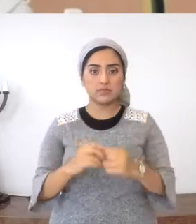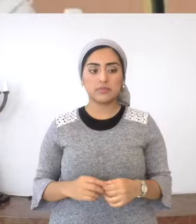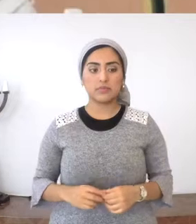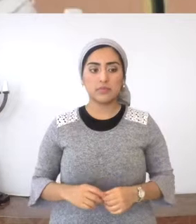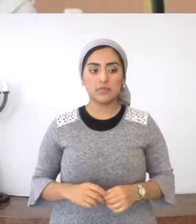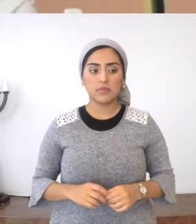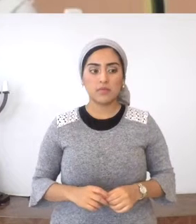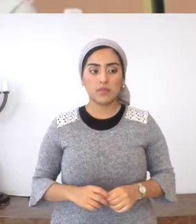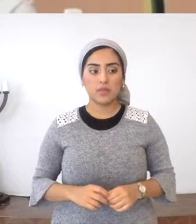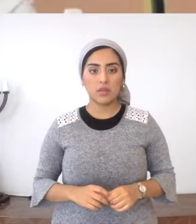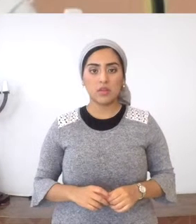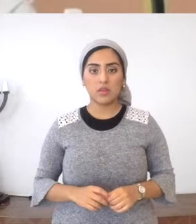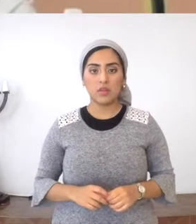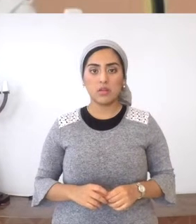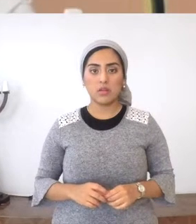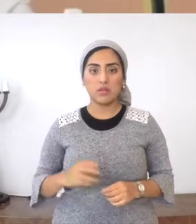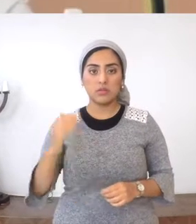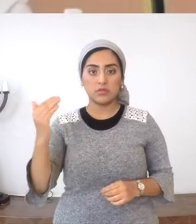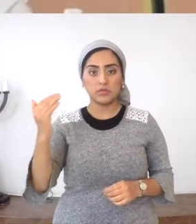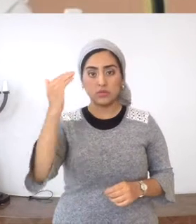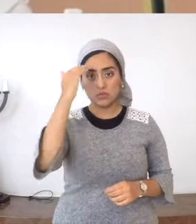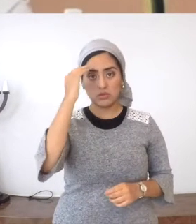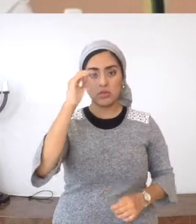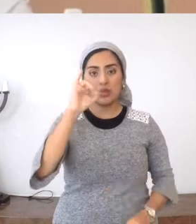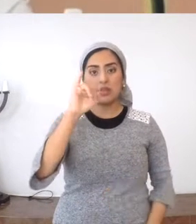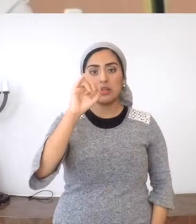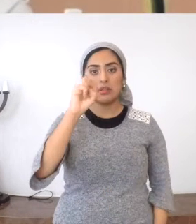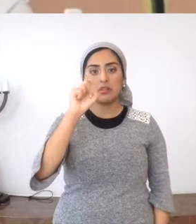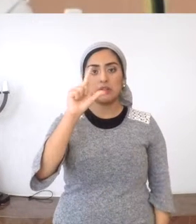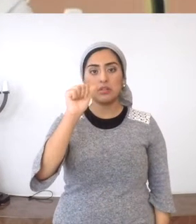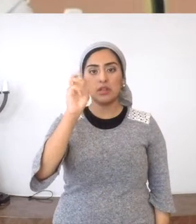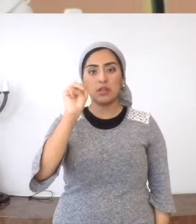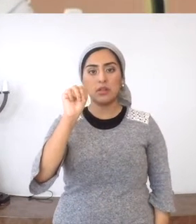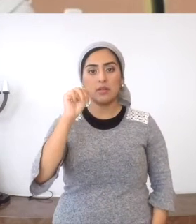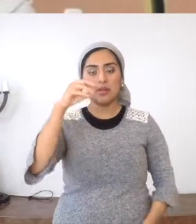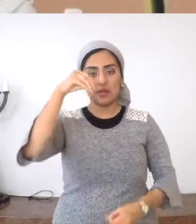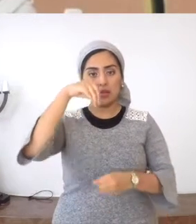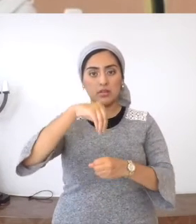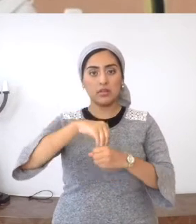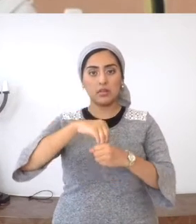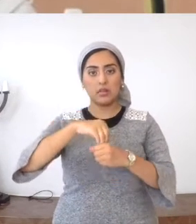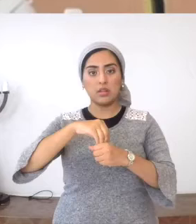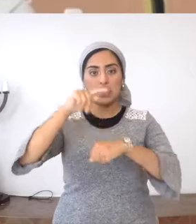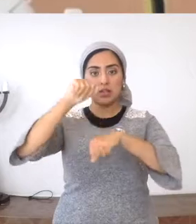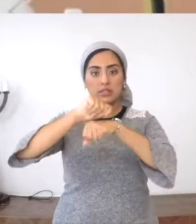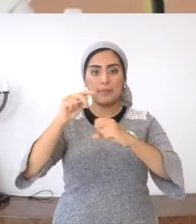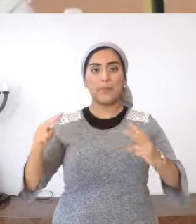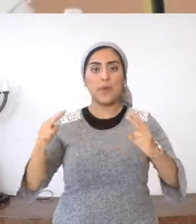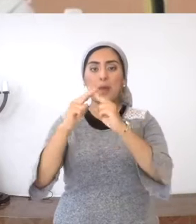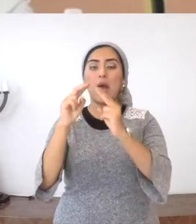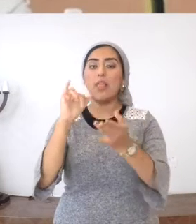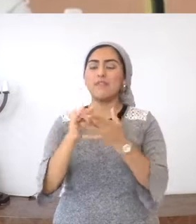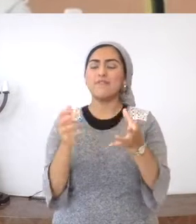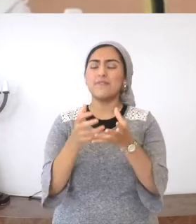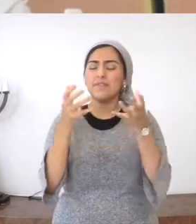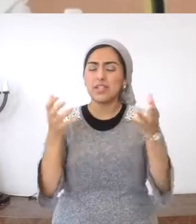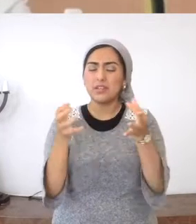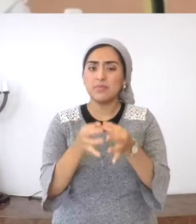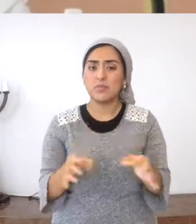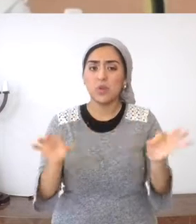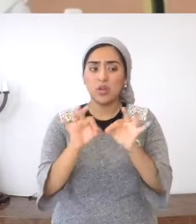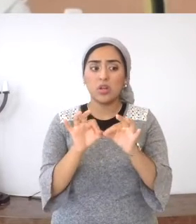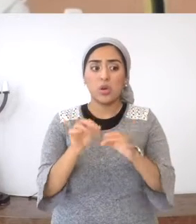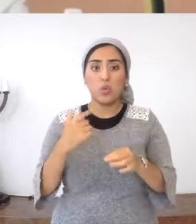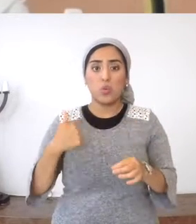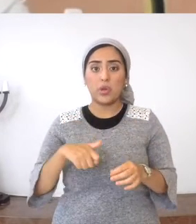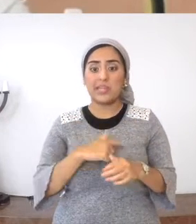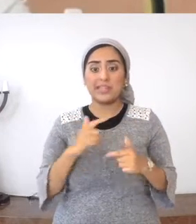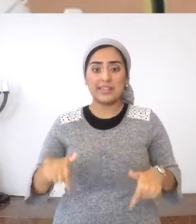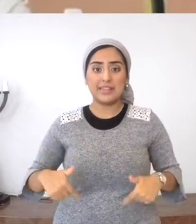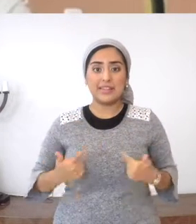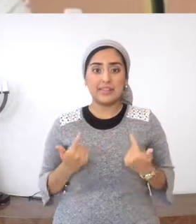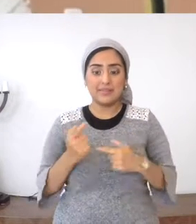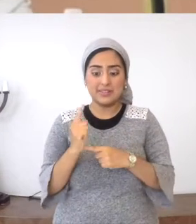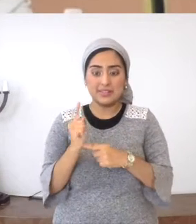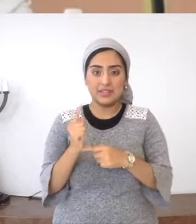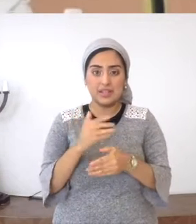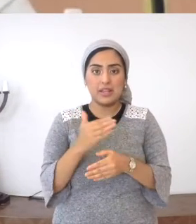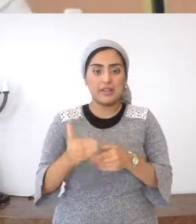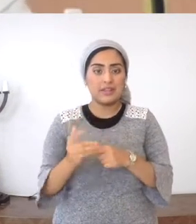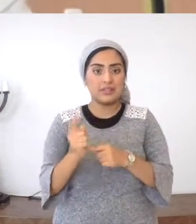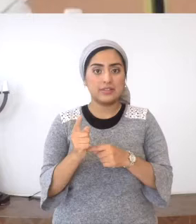que